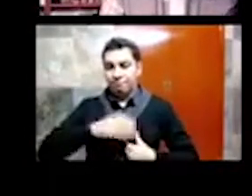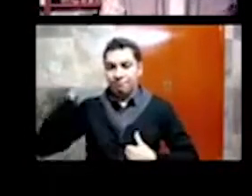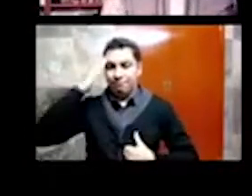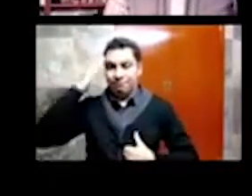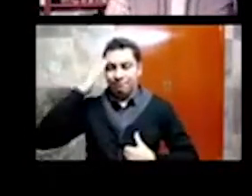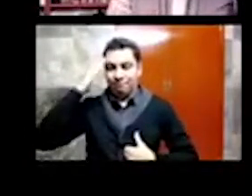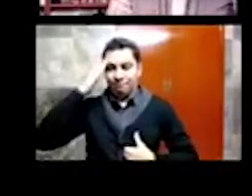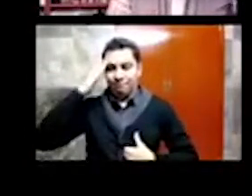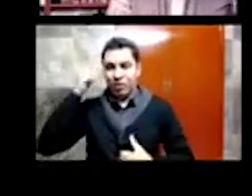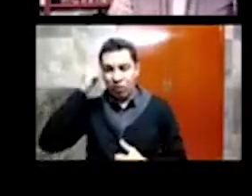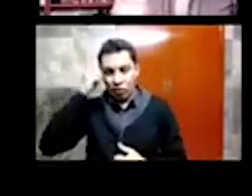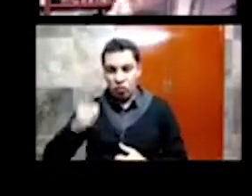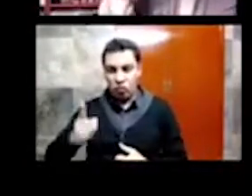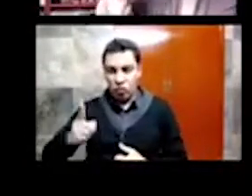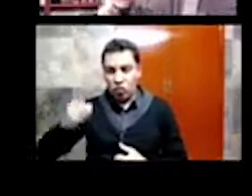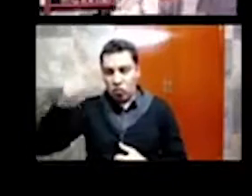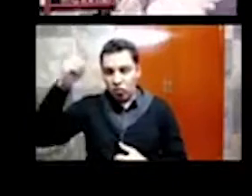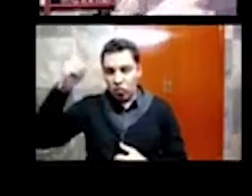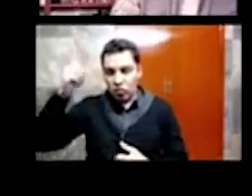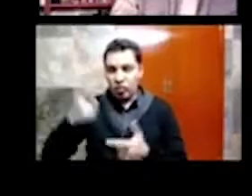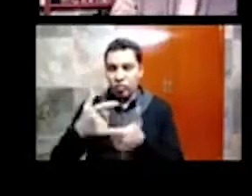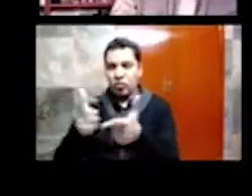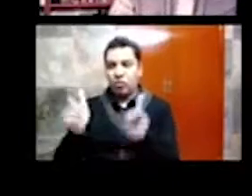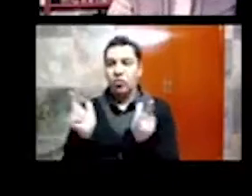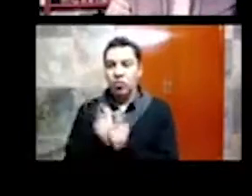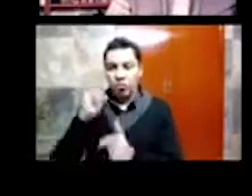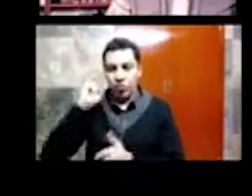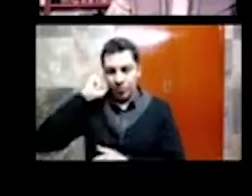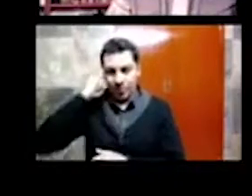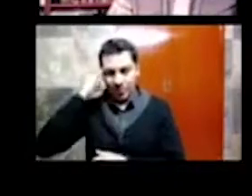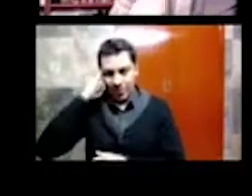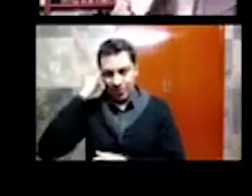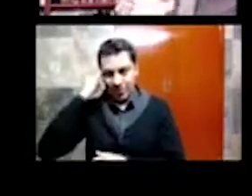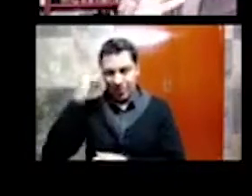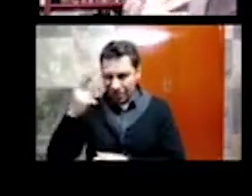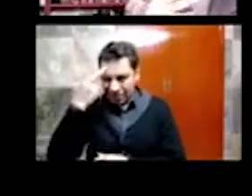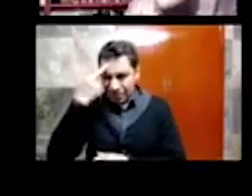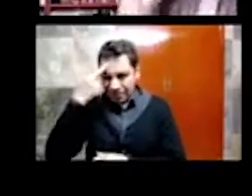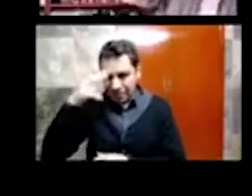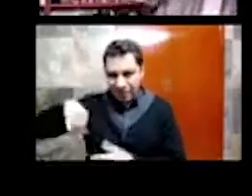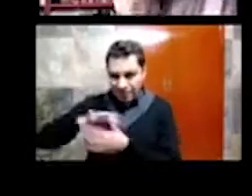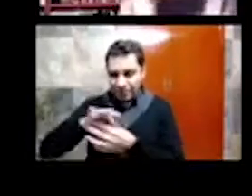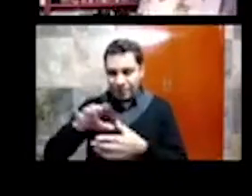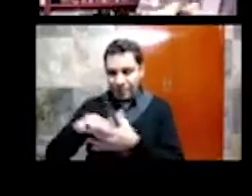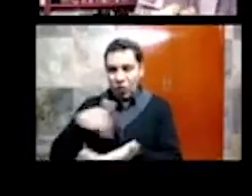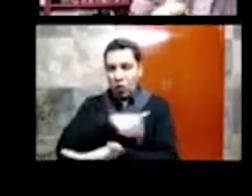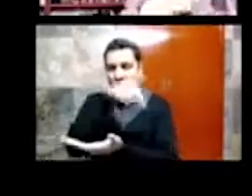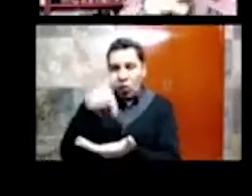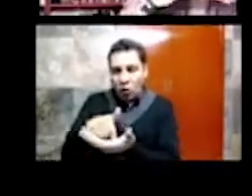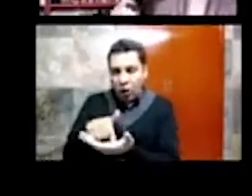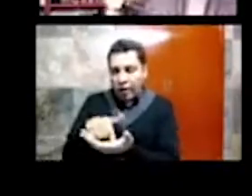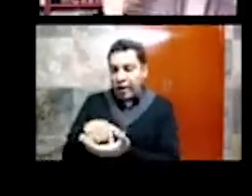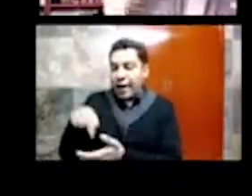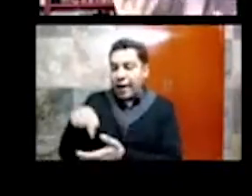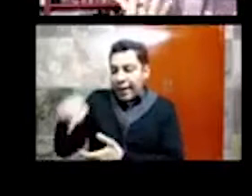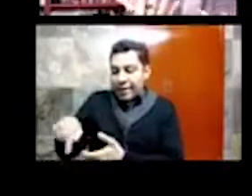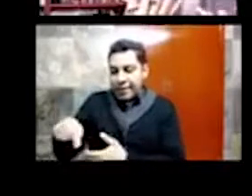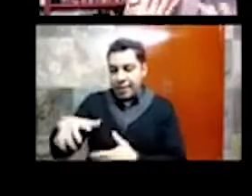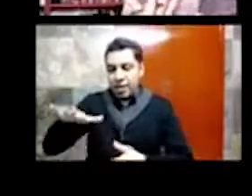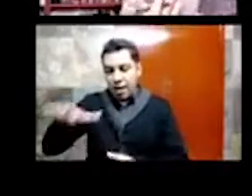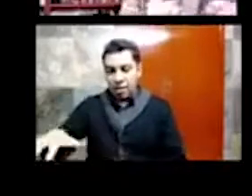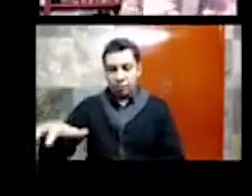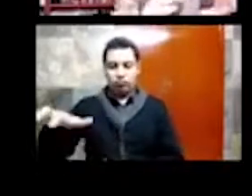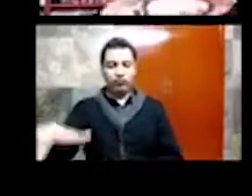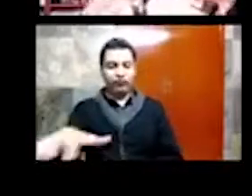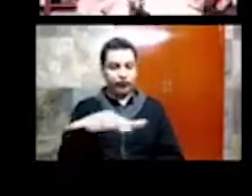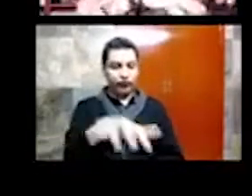las deidades tutelares de cada uno de los puntos, que con el centro, el arriba y el abajo, forman una rosa de los